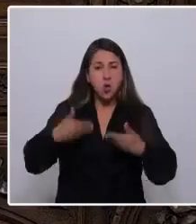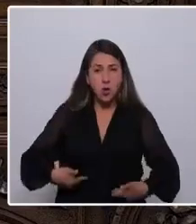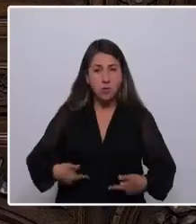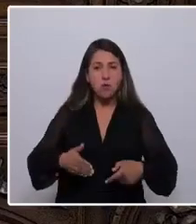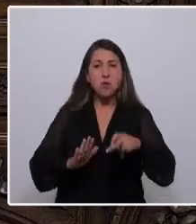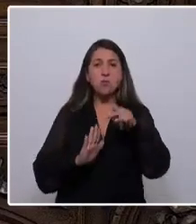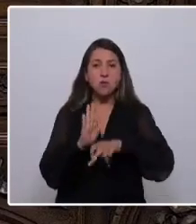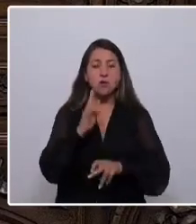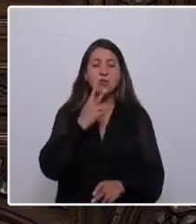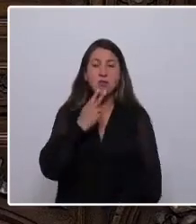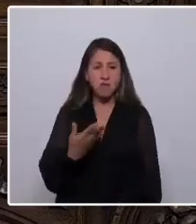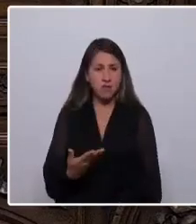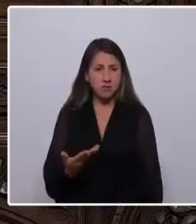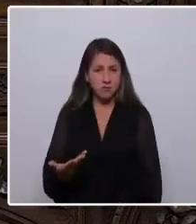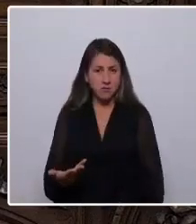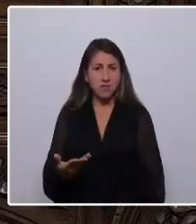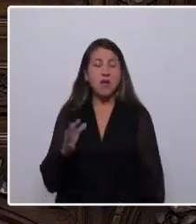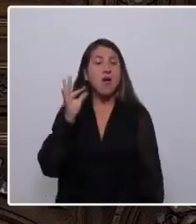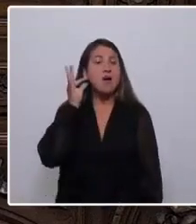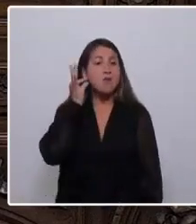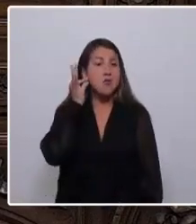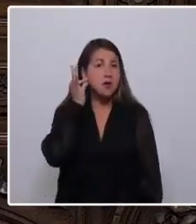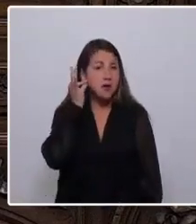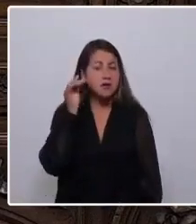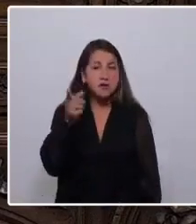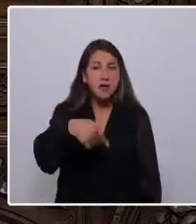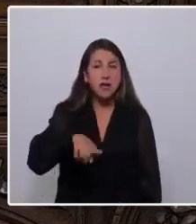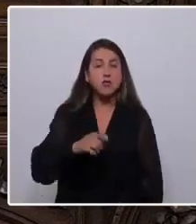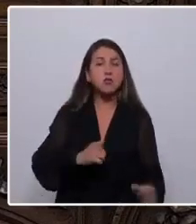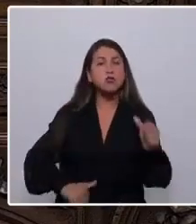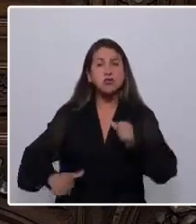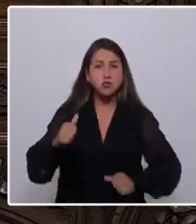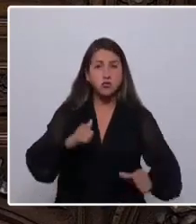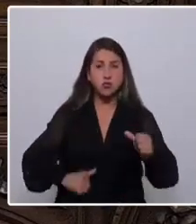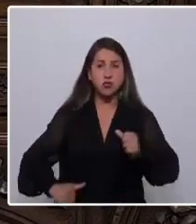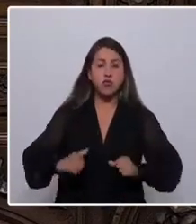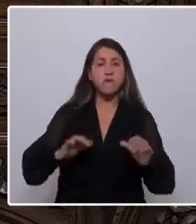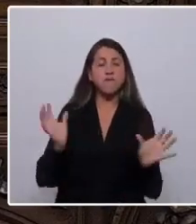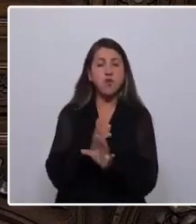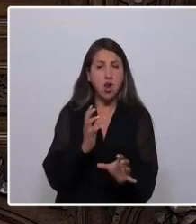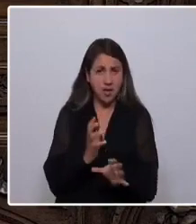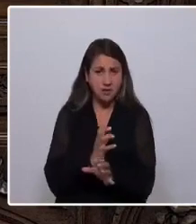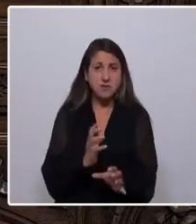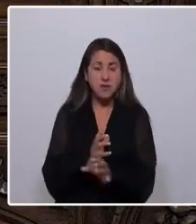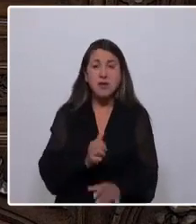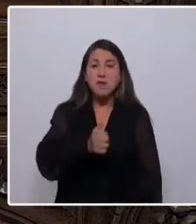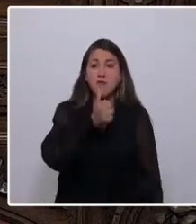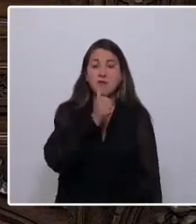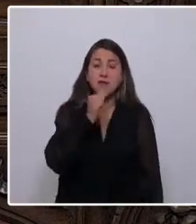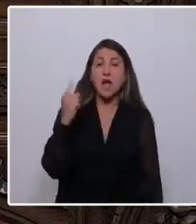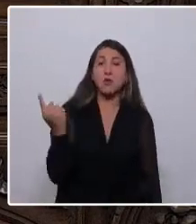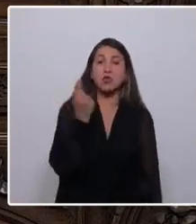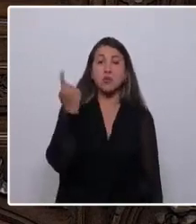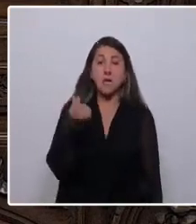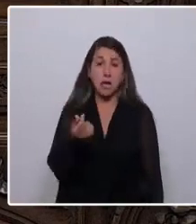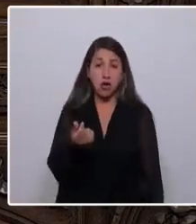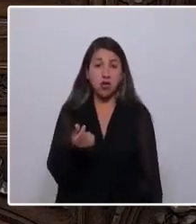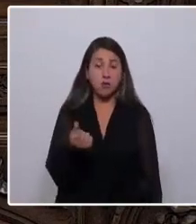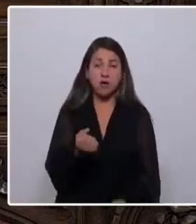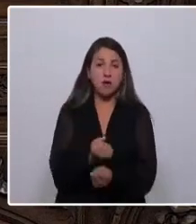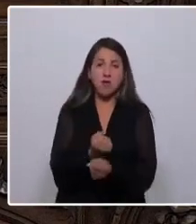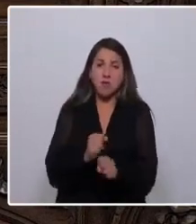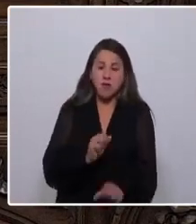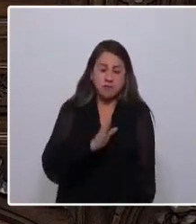de vida. A las mujeres que están sufriendo violencia y que por falta de autonomía económica no